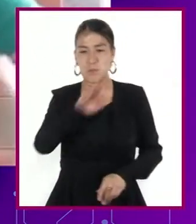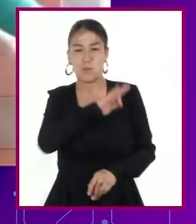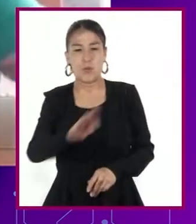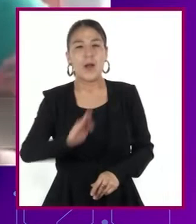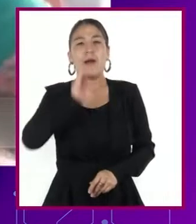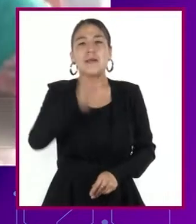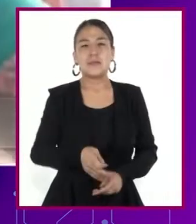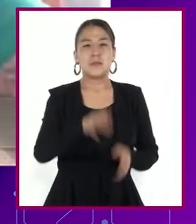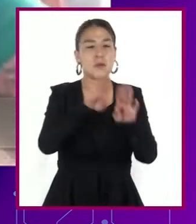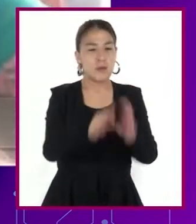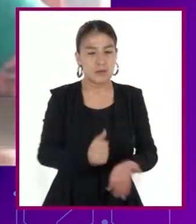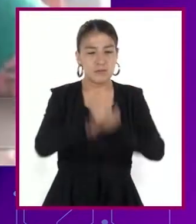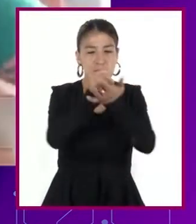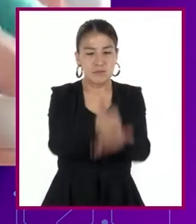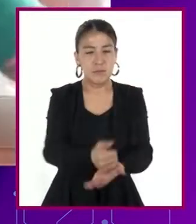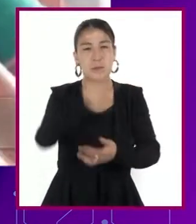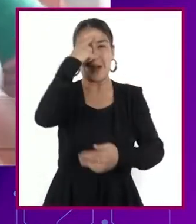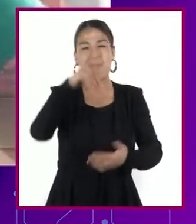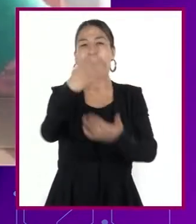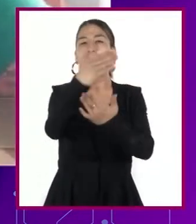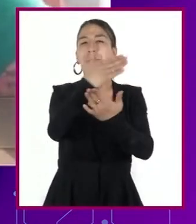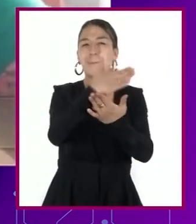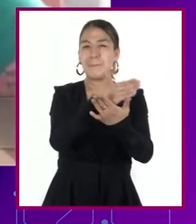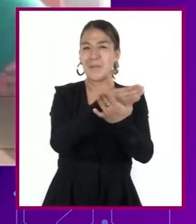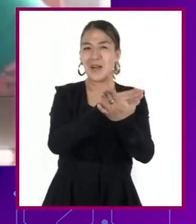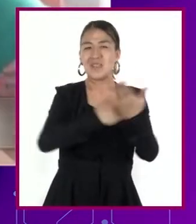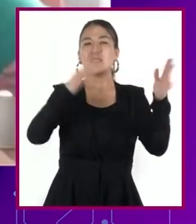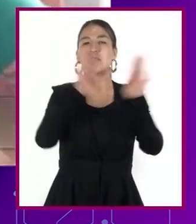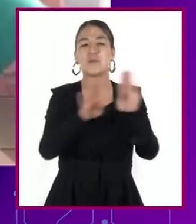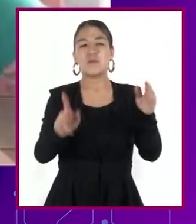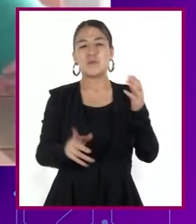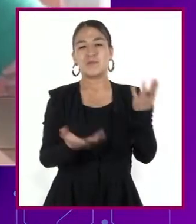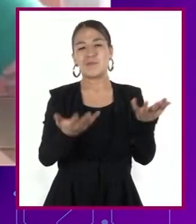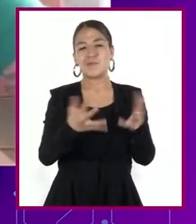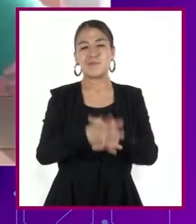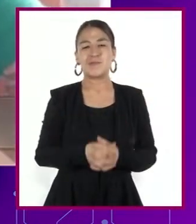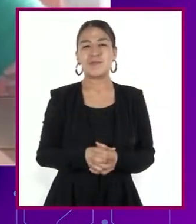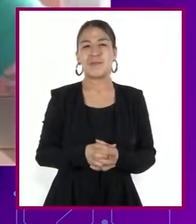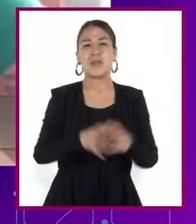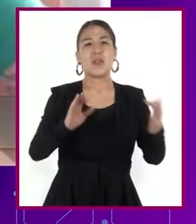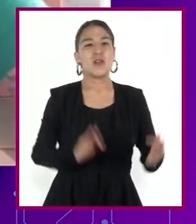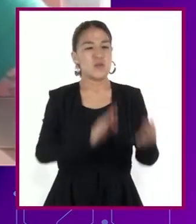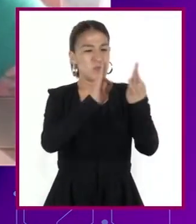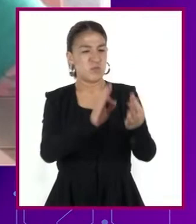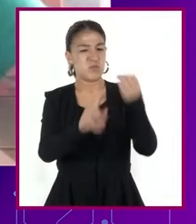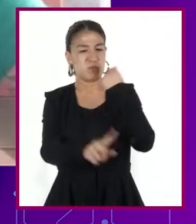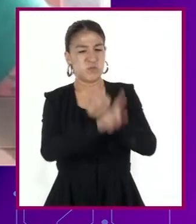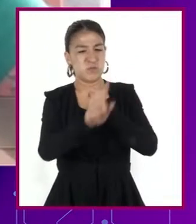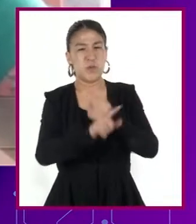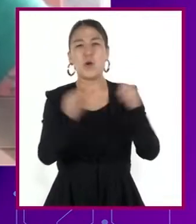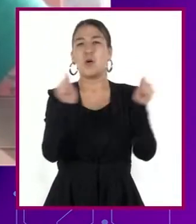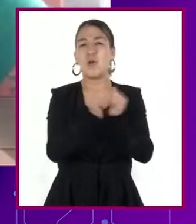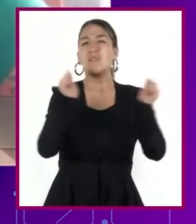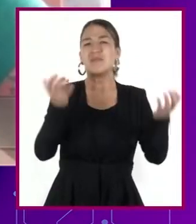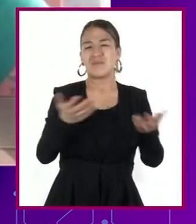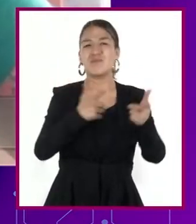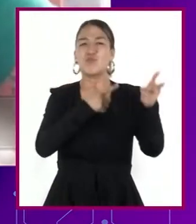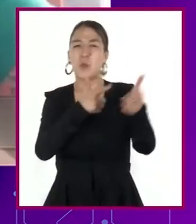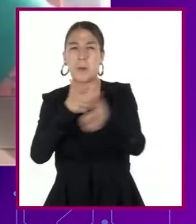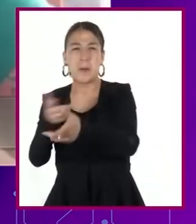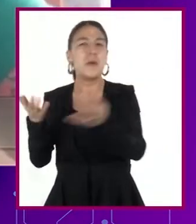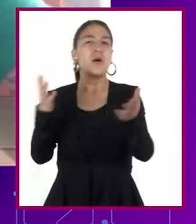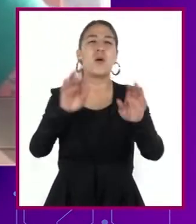necesidades, de ir reduciendo los encuentros, o más bien los enfrentamientos armamentistas, y por lo